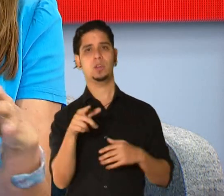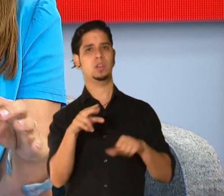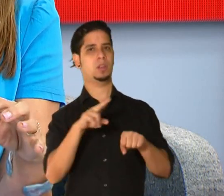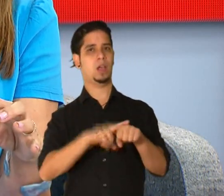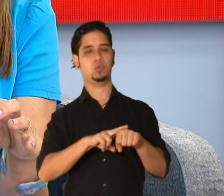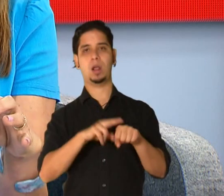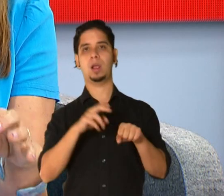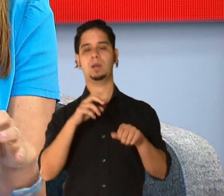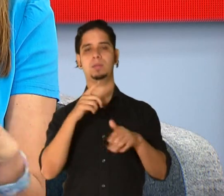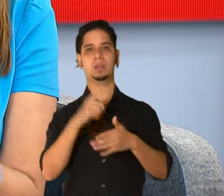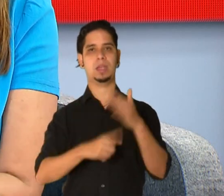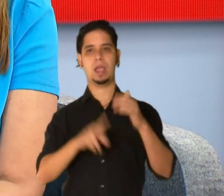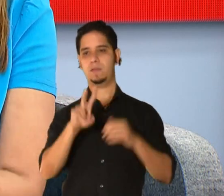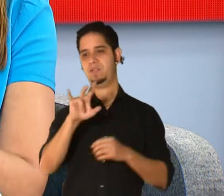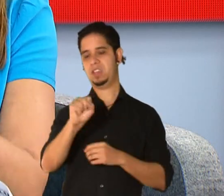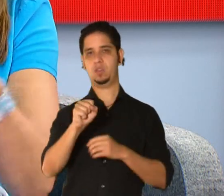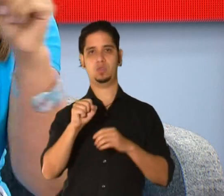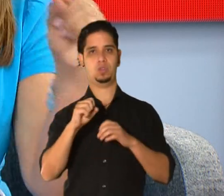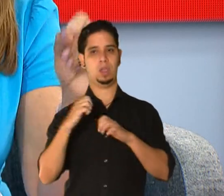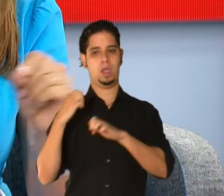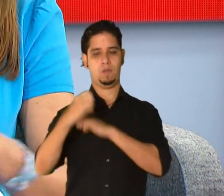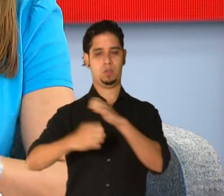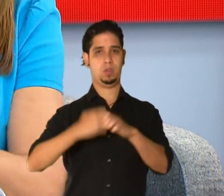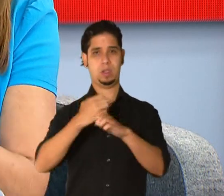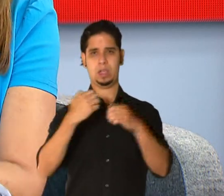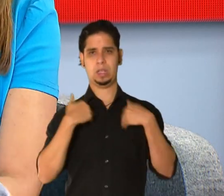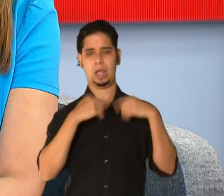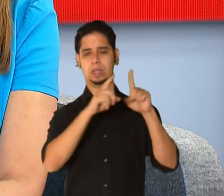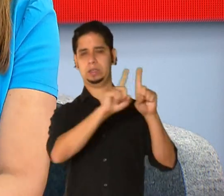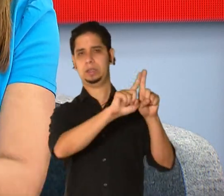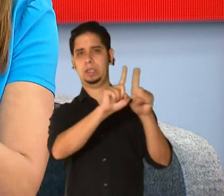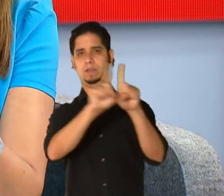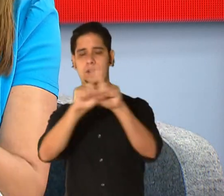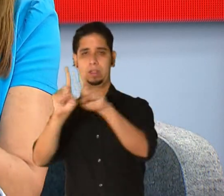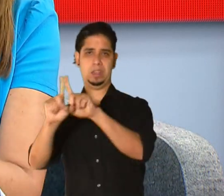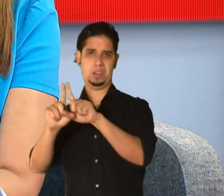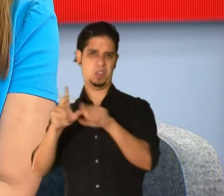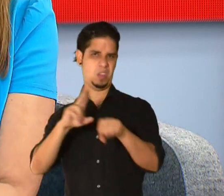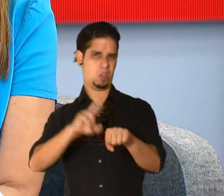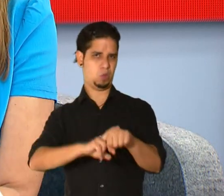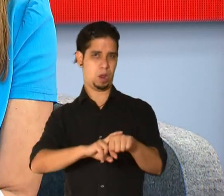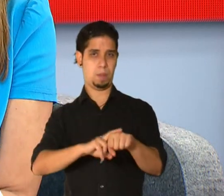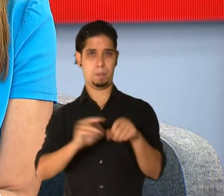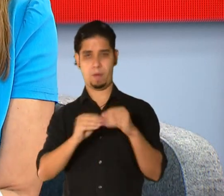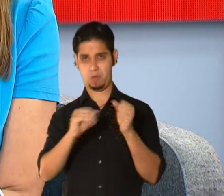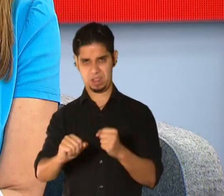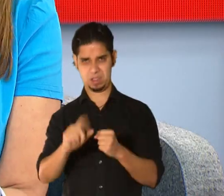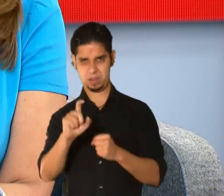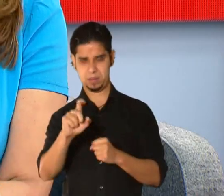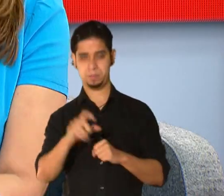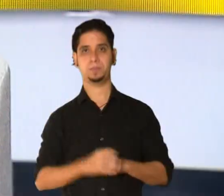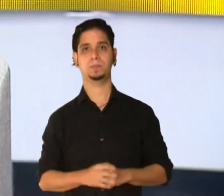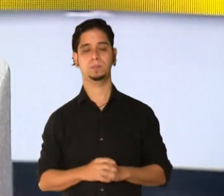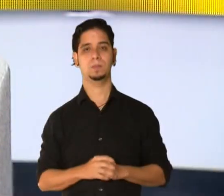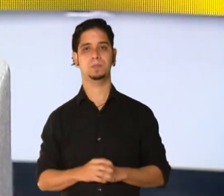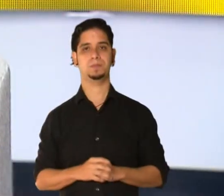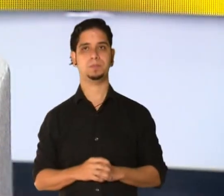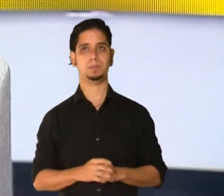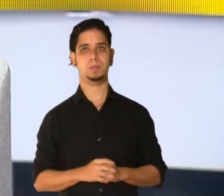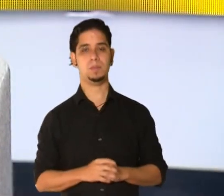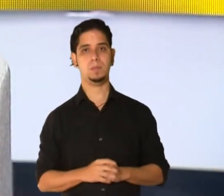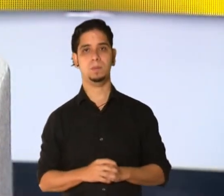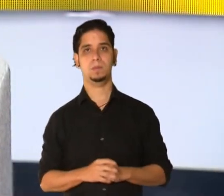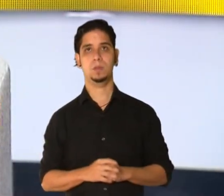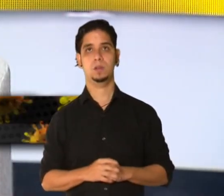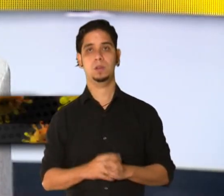la evolución de un virus que ya hayan varias cepas modificadas, sí, más agresivas? Bueno, los